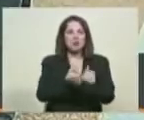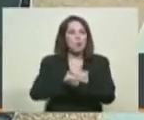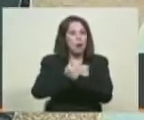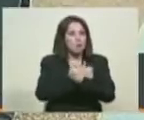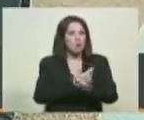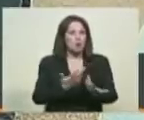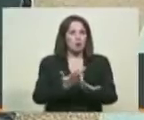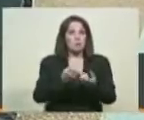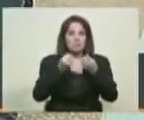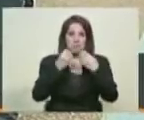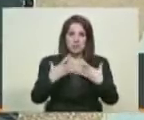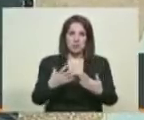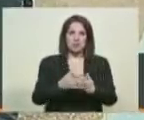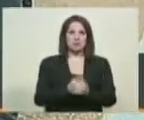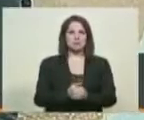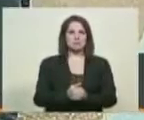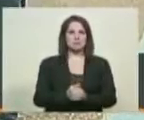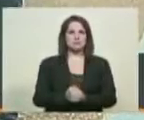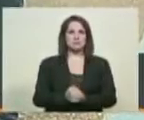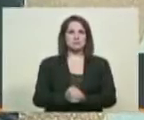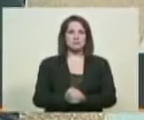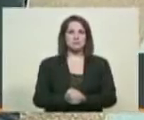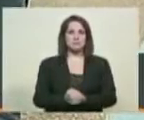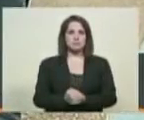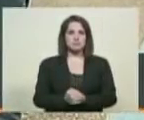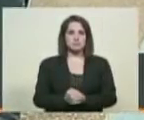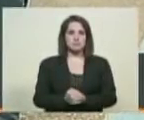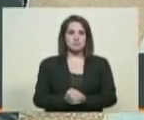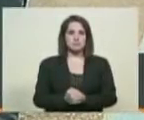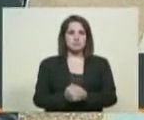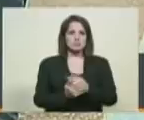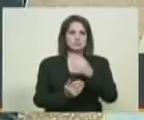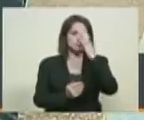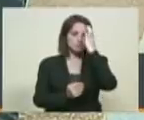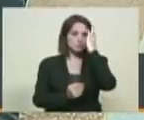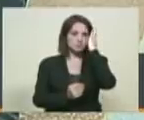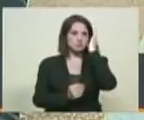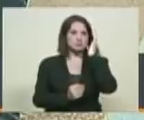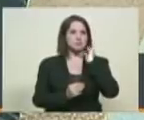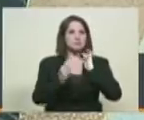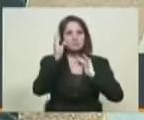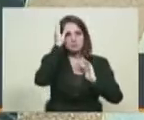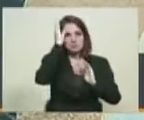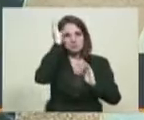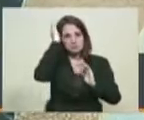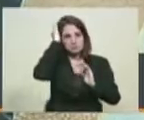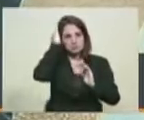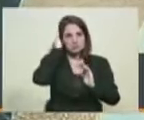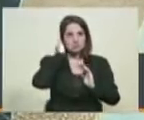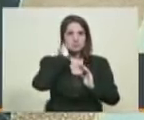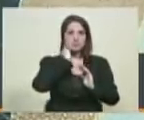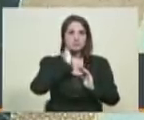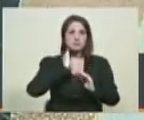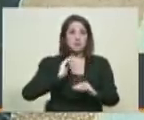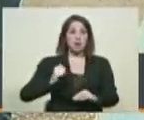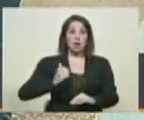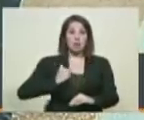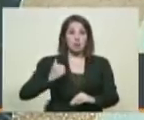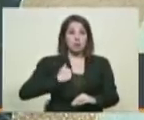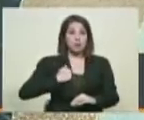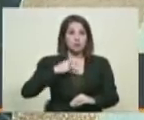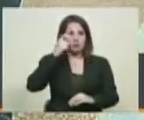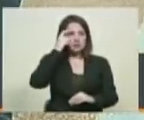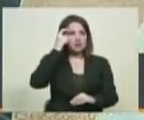las cosas bien, hacer las cosas con amor. Yo aprovecho este día de la inauguración y